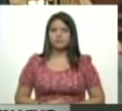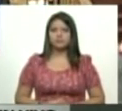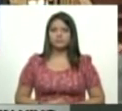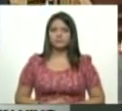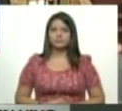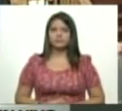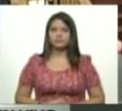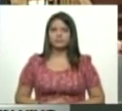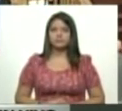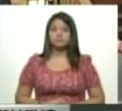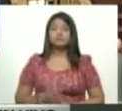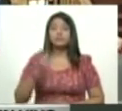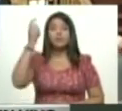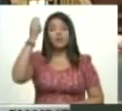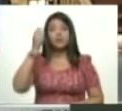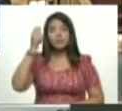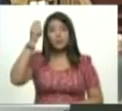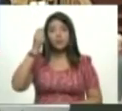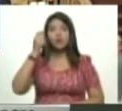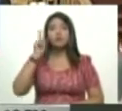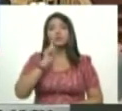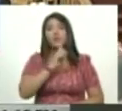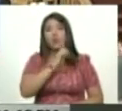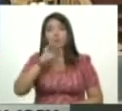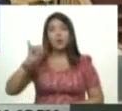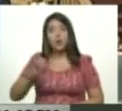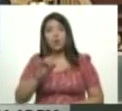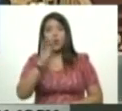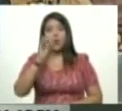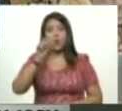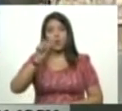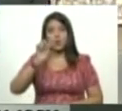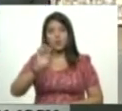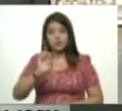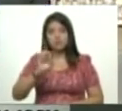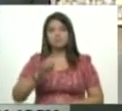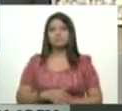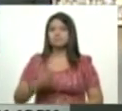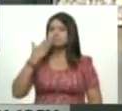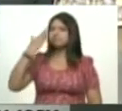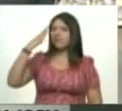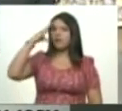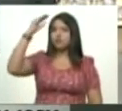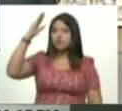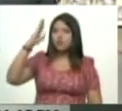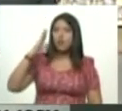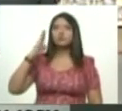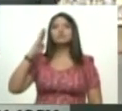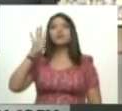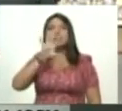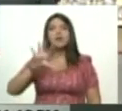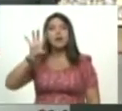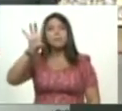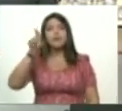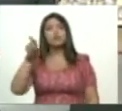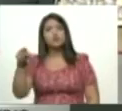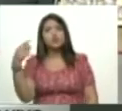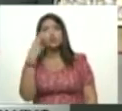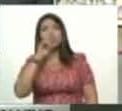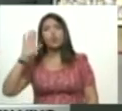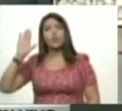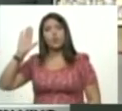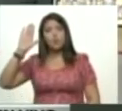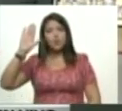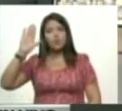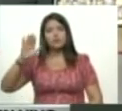Ciudadano diputado José Simón Calzadilla, ante Dios y ante la patria, ¿jura usted